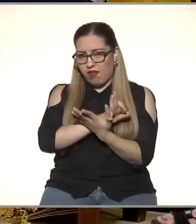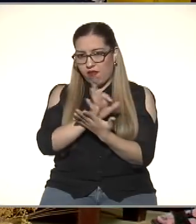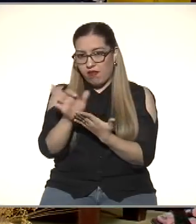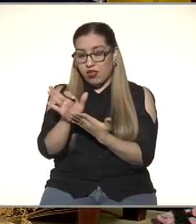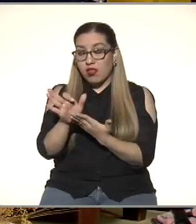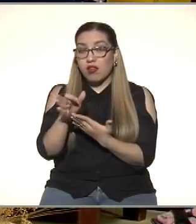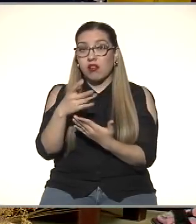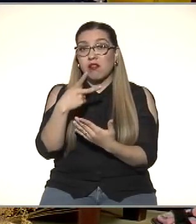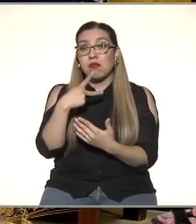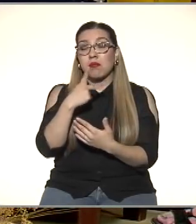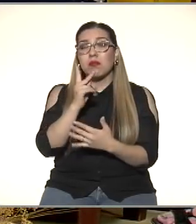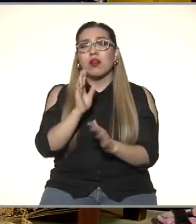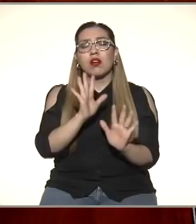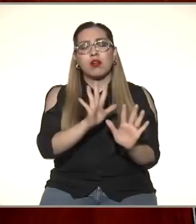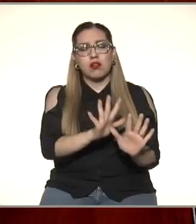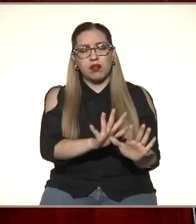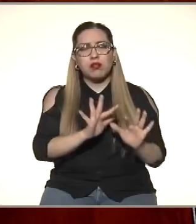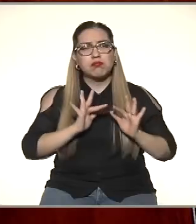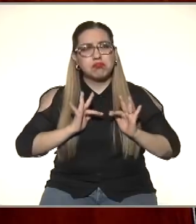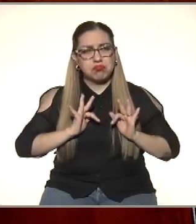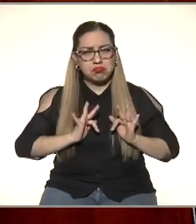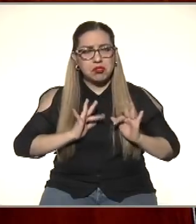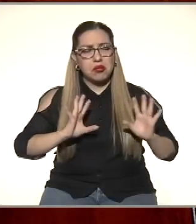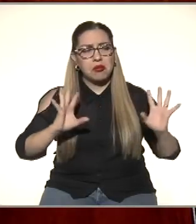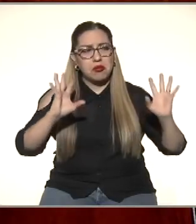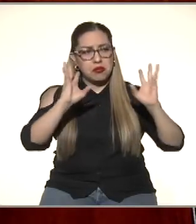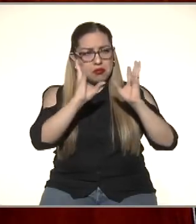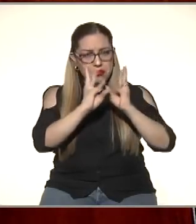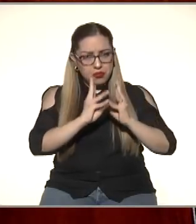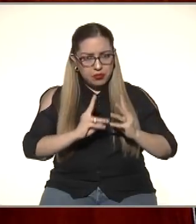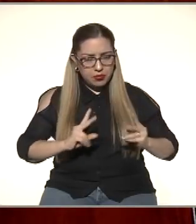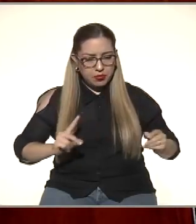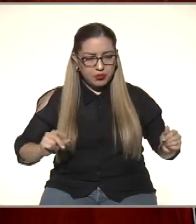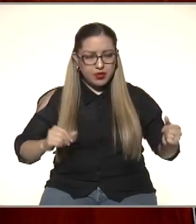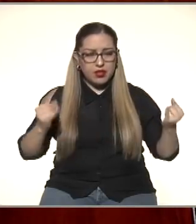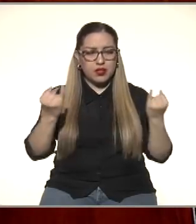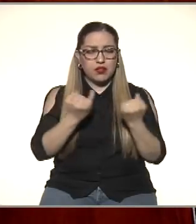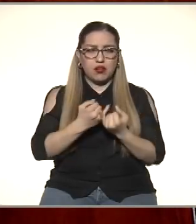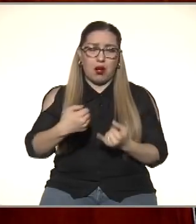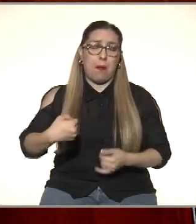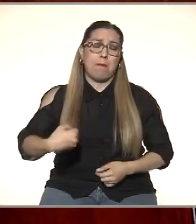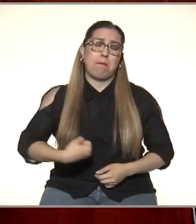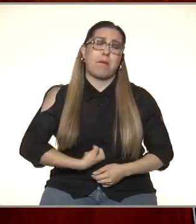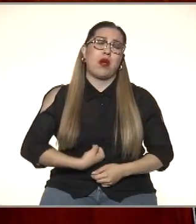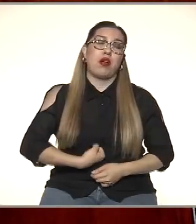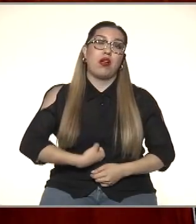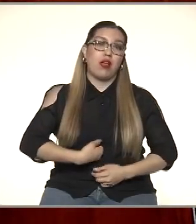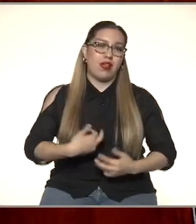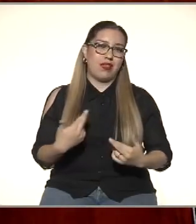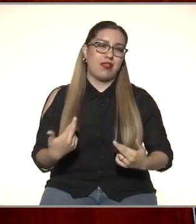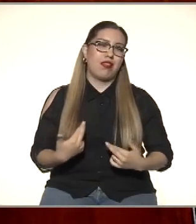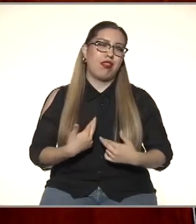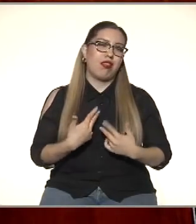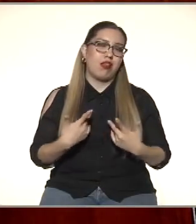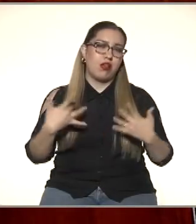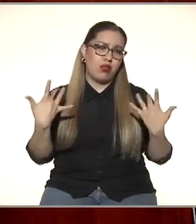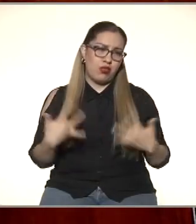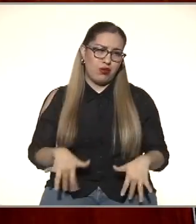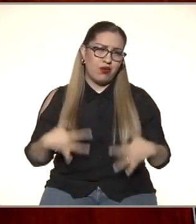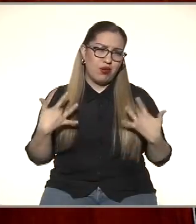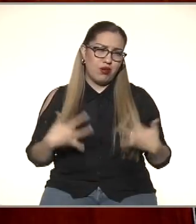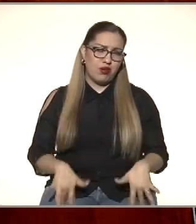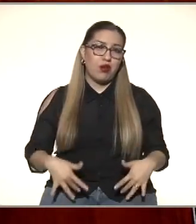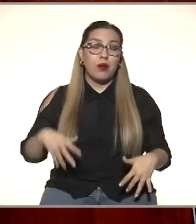les permite, se les da tiempo de respirar, para tomar aire, cuando te toman un golpe en el estómago, te saca el aire, te rompe